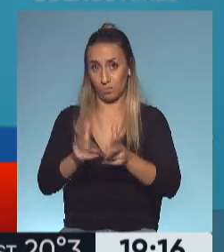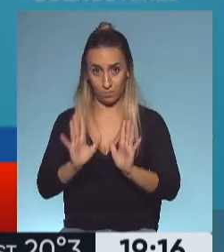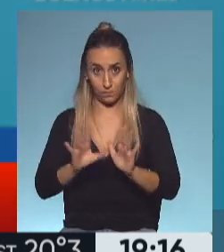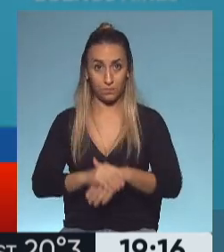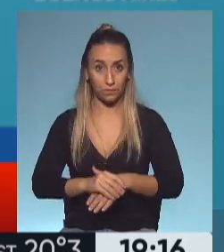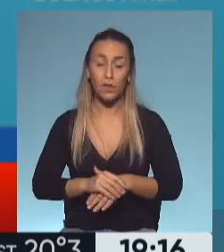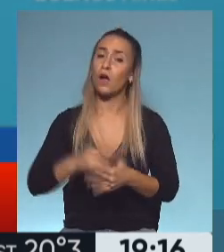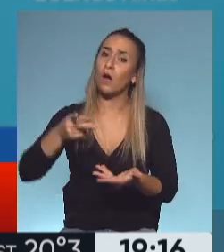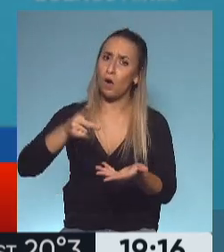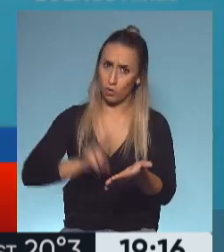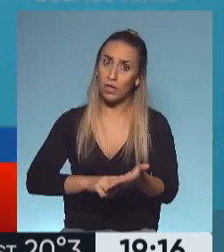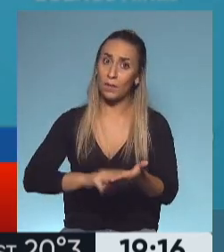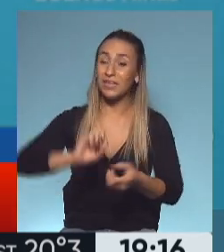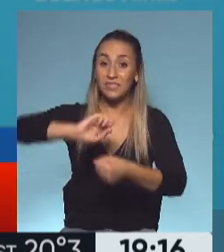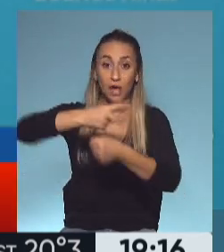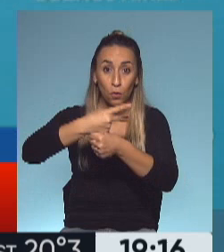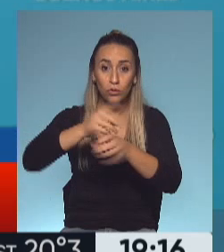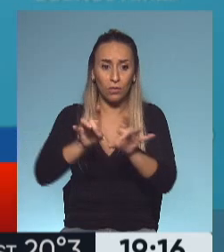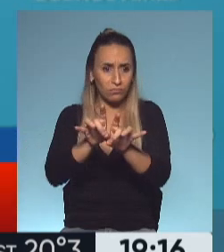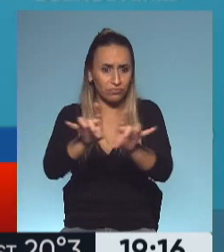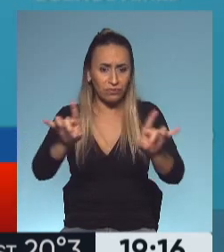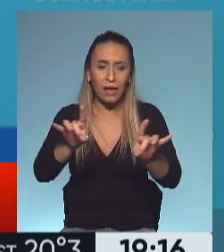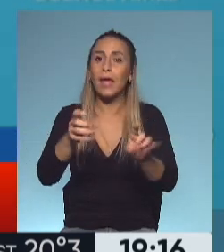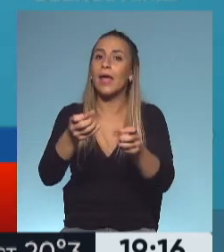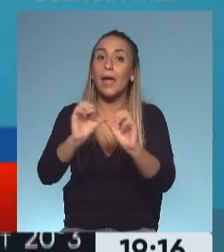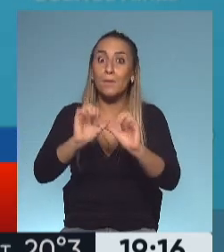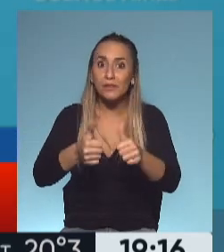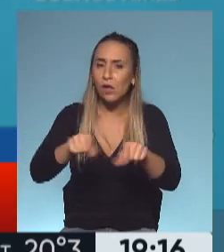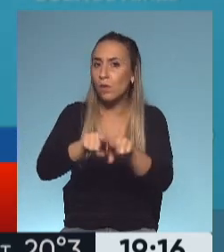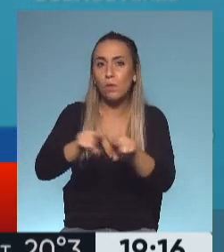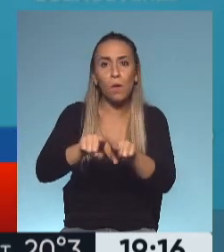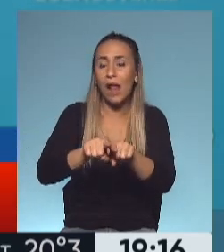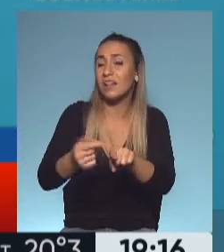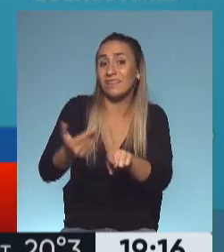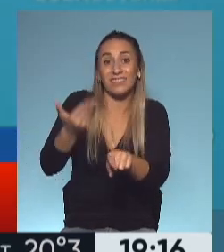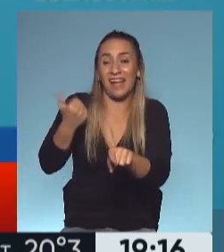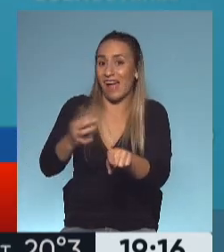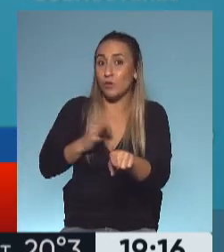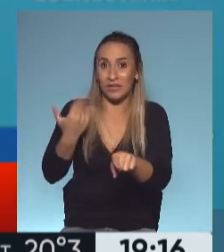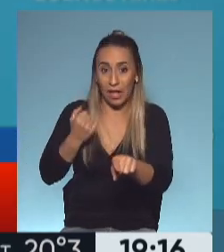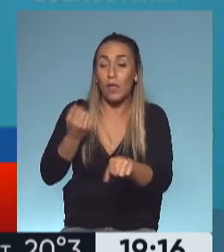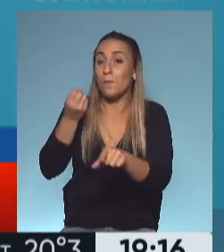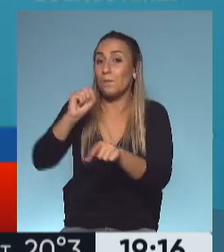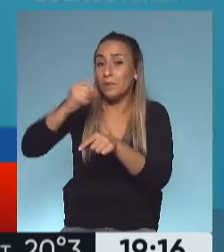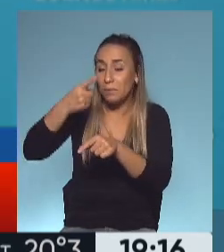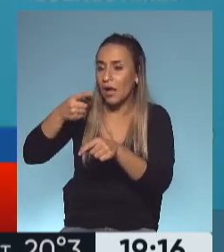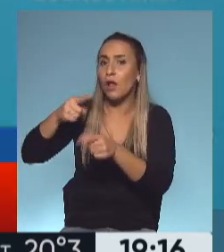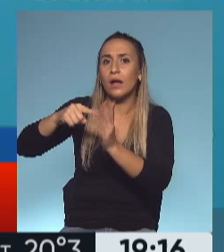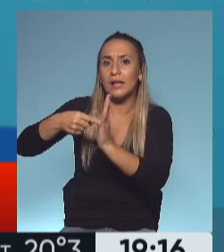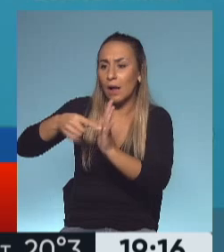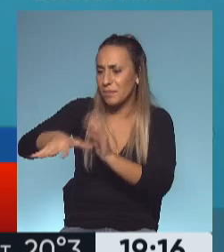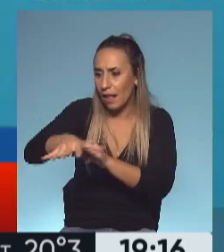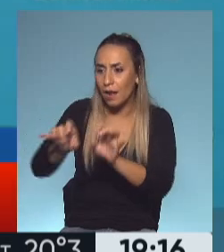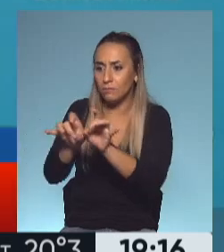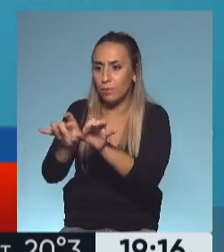Nuevamente, esta segunda ola empezó como la ola anterior, Ciudad de Buenos Aires, luego conurbano, Gran Buenos Aires, más